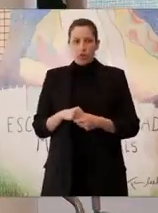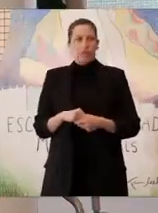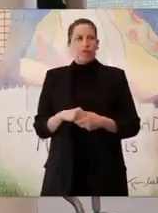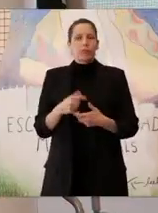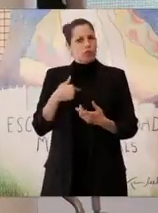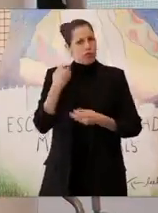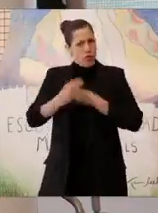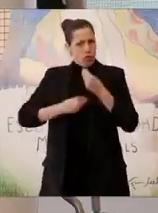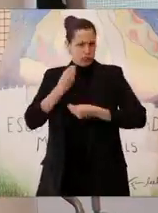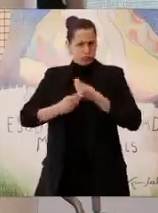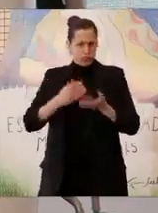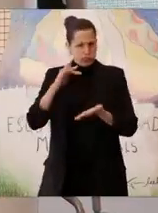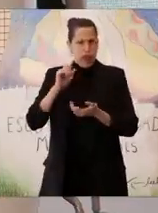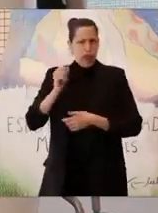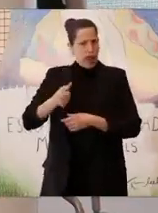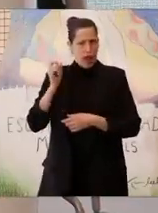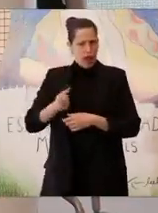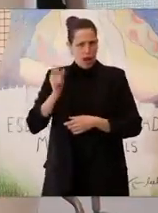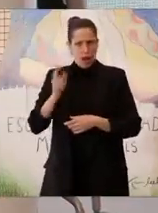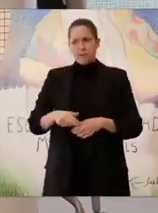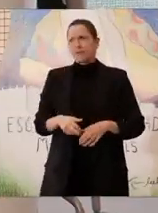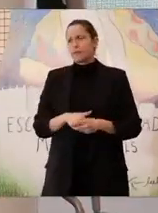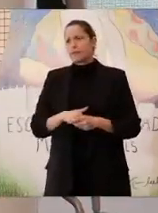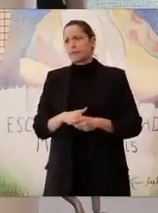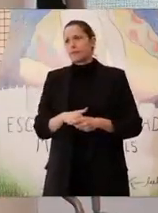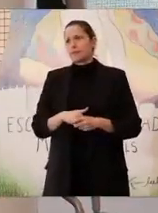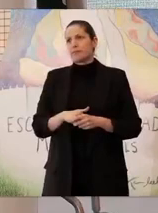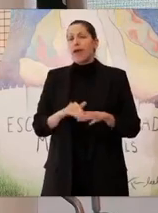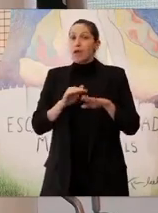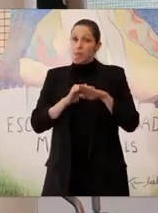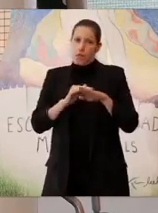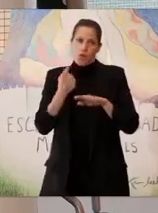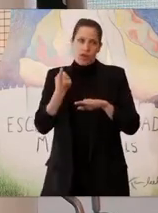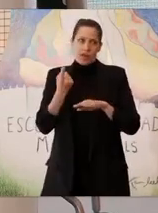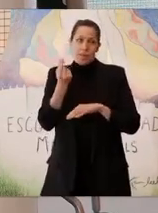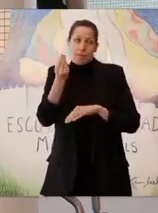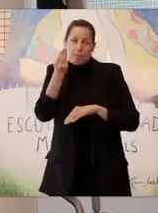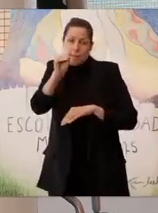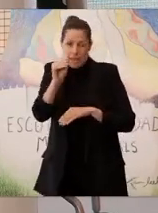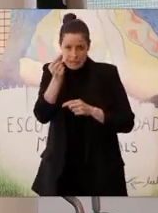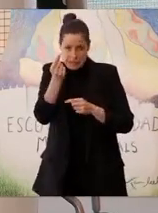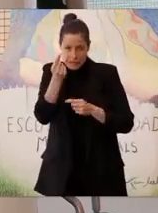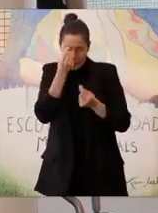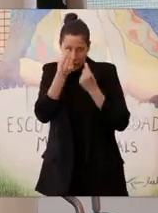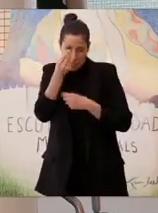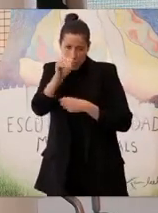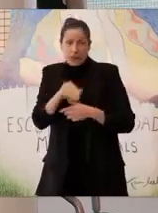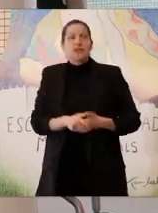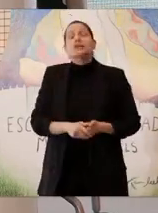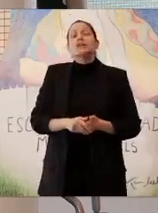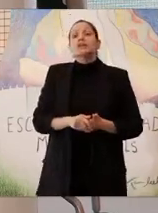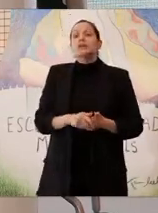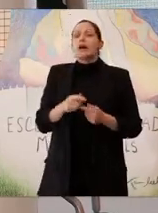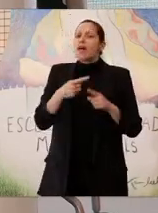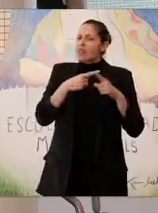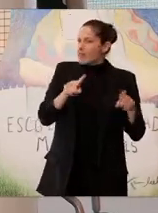informaba. Perdóname que matiz solamente. Sí. Una cosa, yo creo que es diferente cuando hablamos de